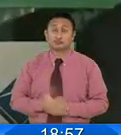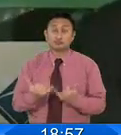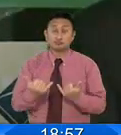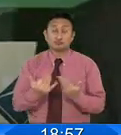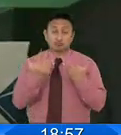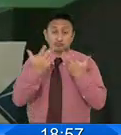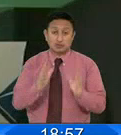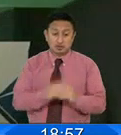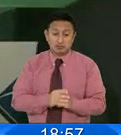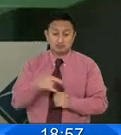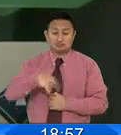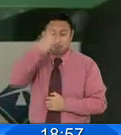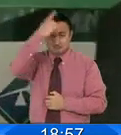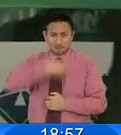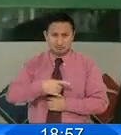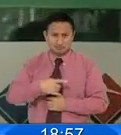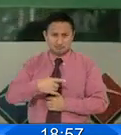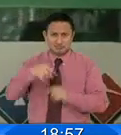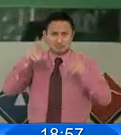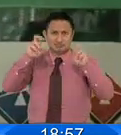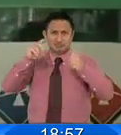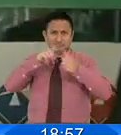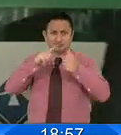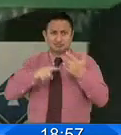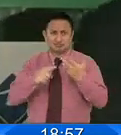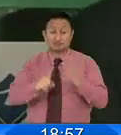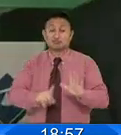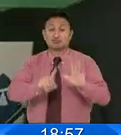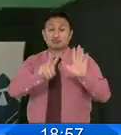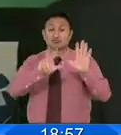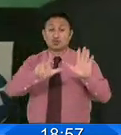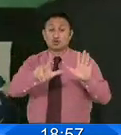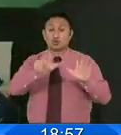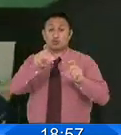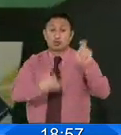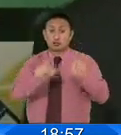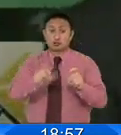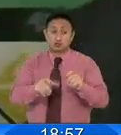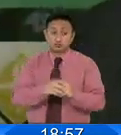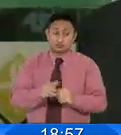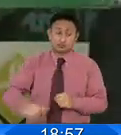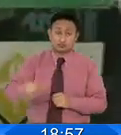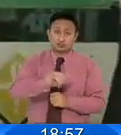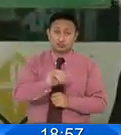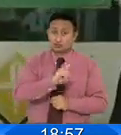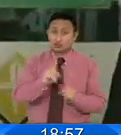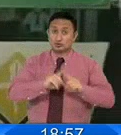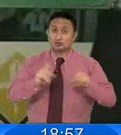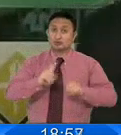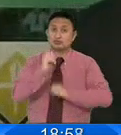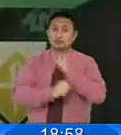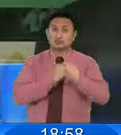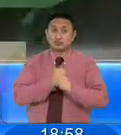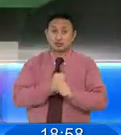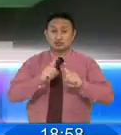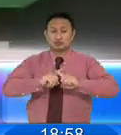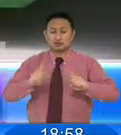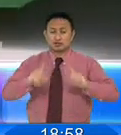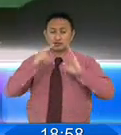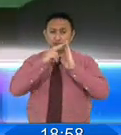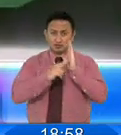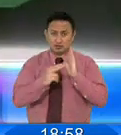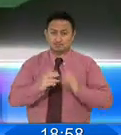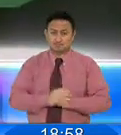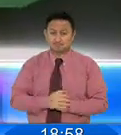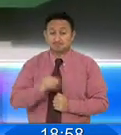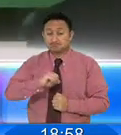aristas, son 8 sentenciados, no todos tienen la misma sentencia, existen algunas reglas, hay sentencia